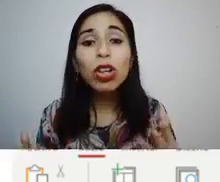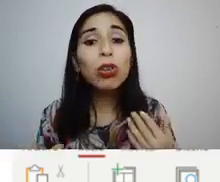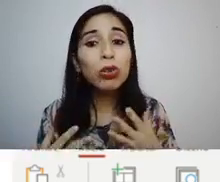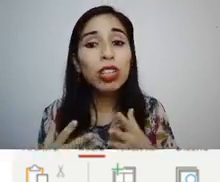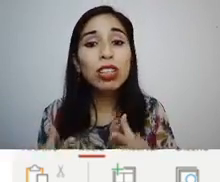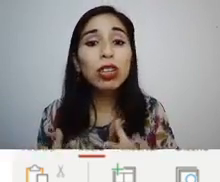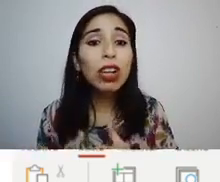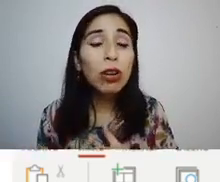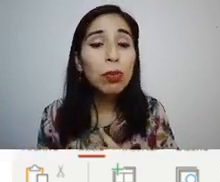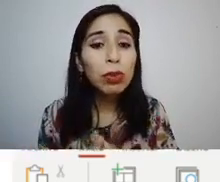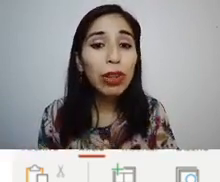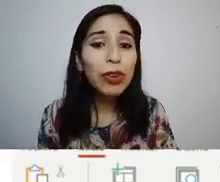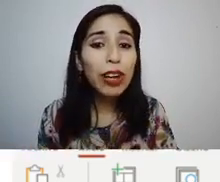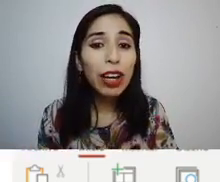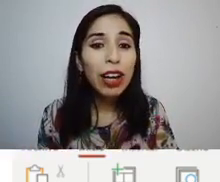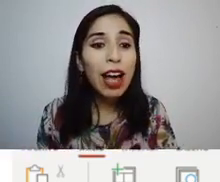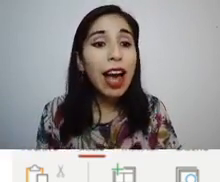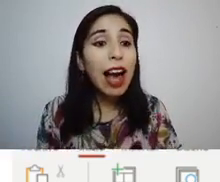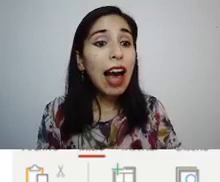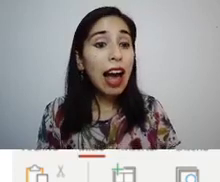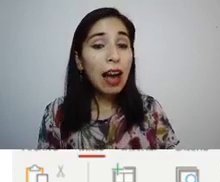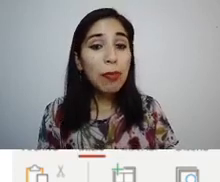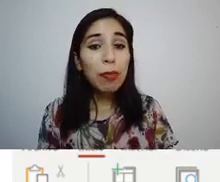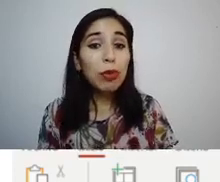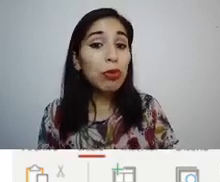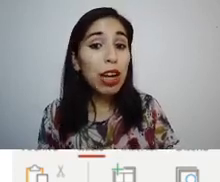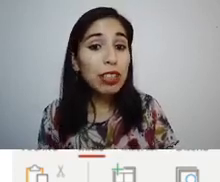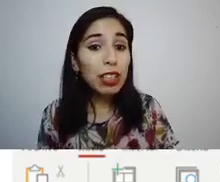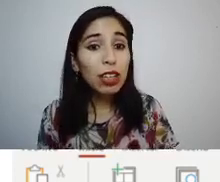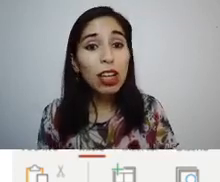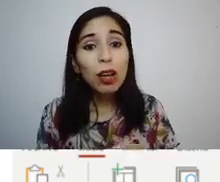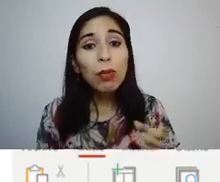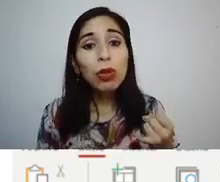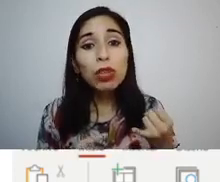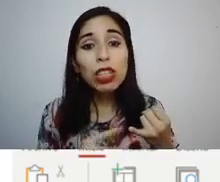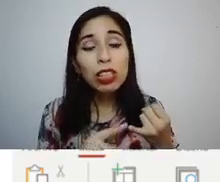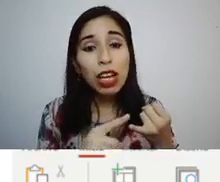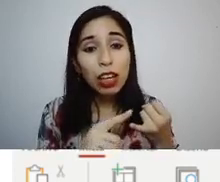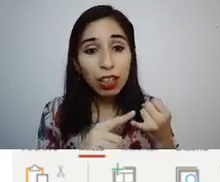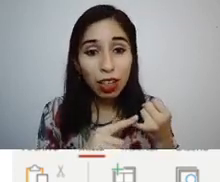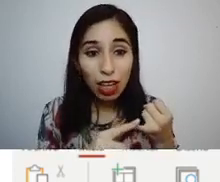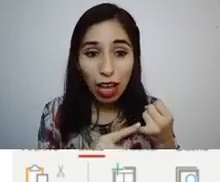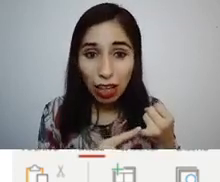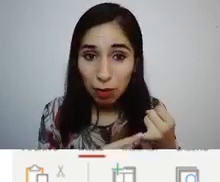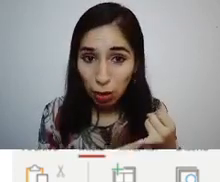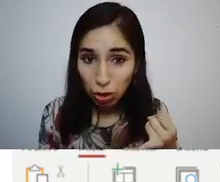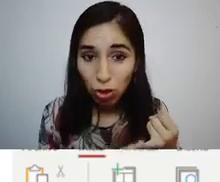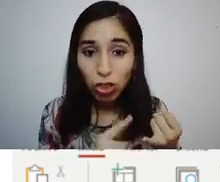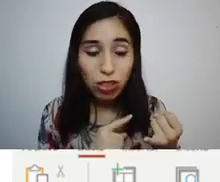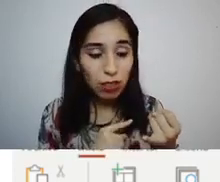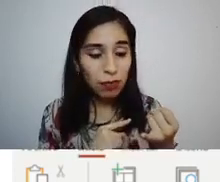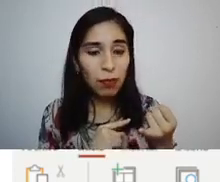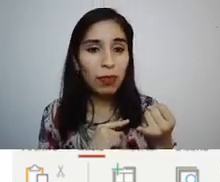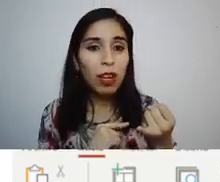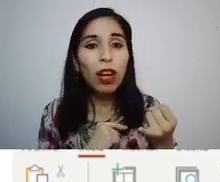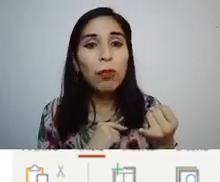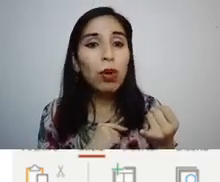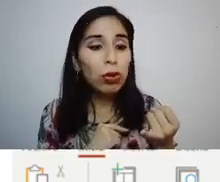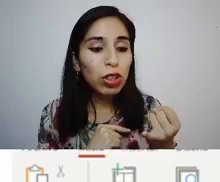tecnológico utilizando la computadora muy fácil puede utilizar animaciones